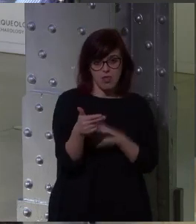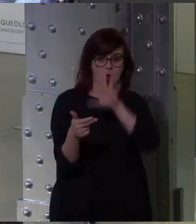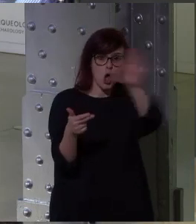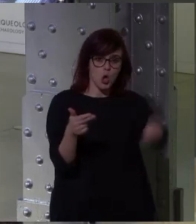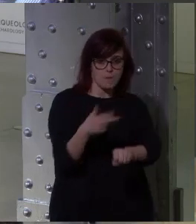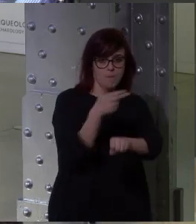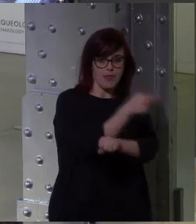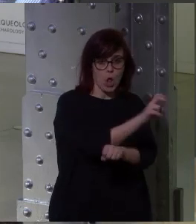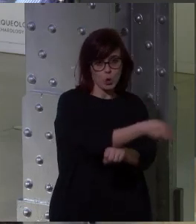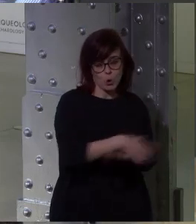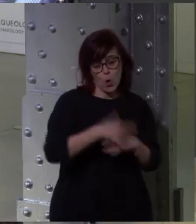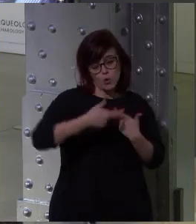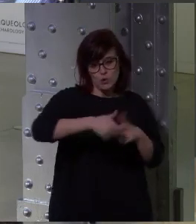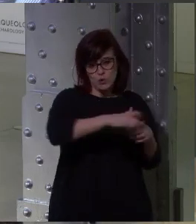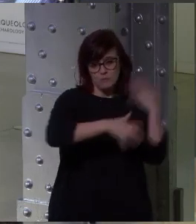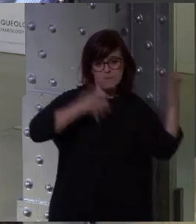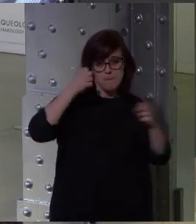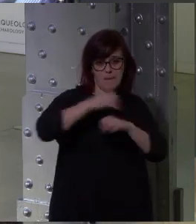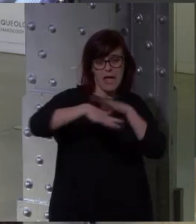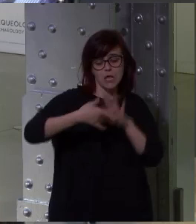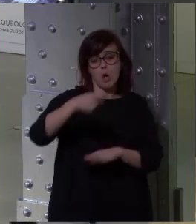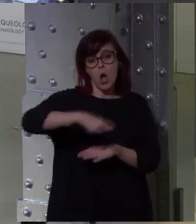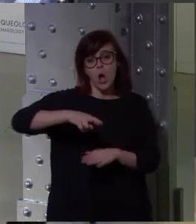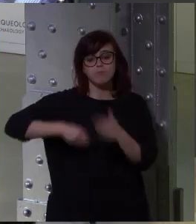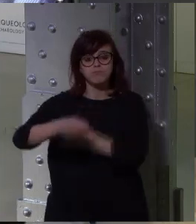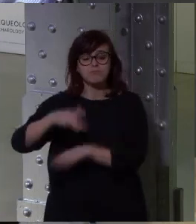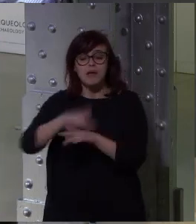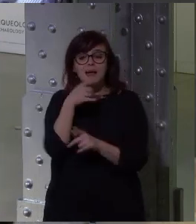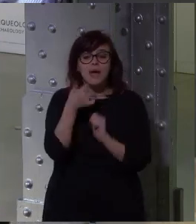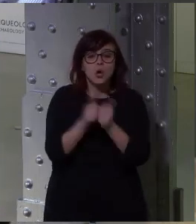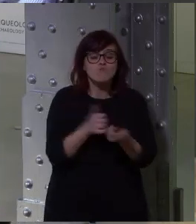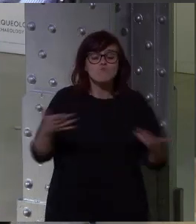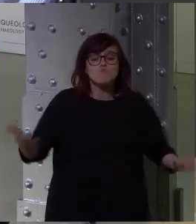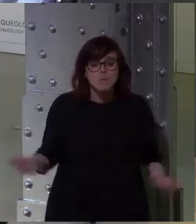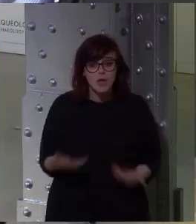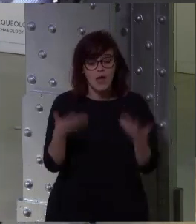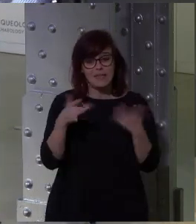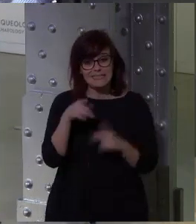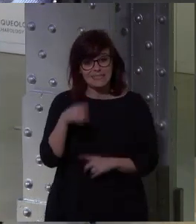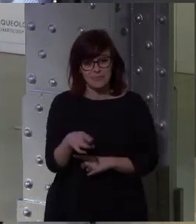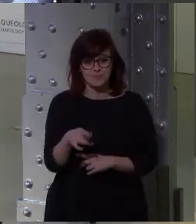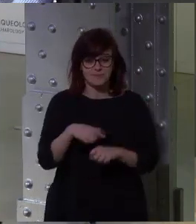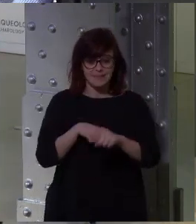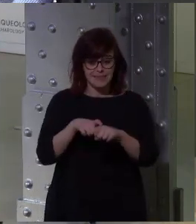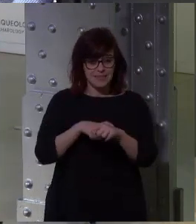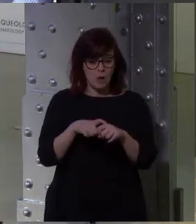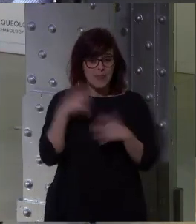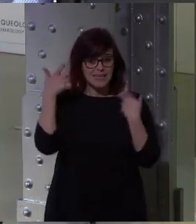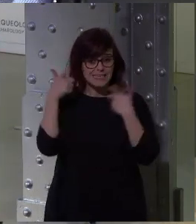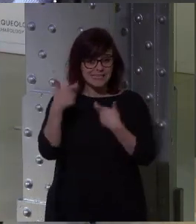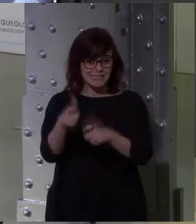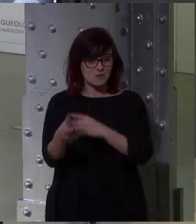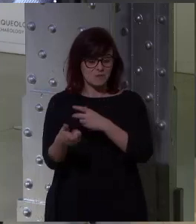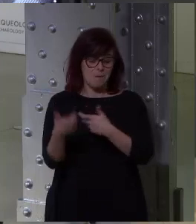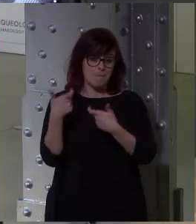especies marinas, las que reproducimos. ¿Qué impacto tiene esto? Que evidentemente este tipo de especies llegan al